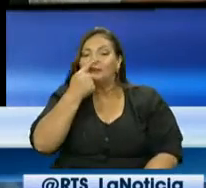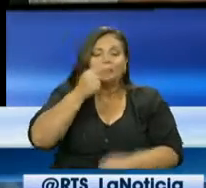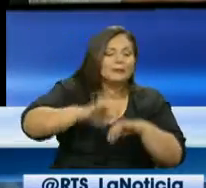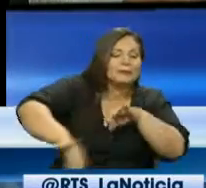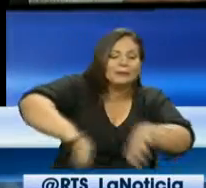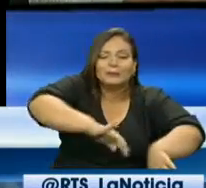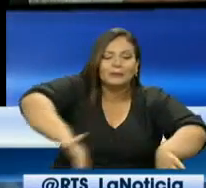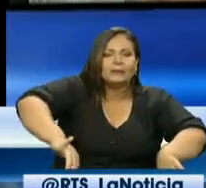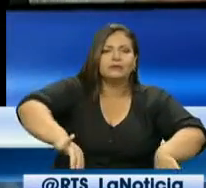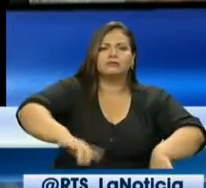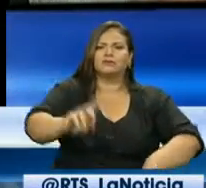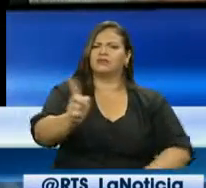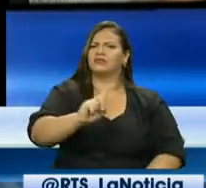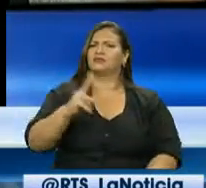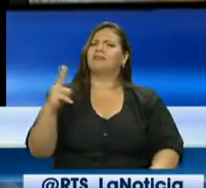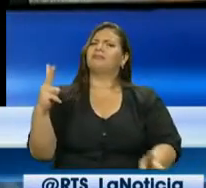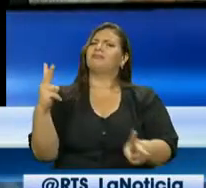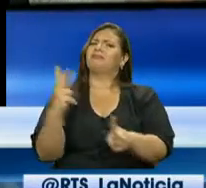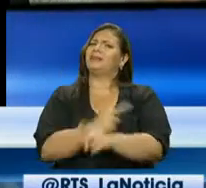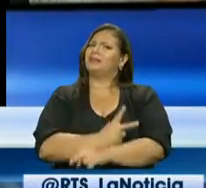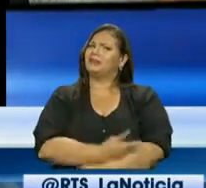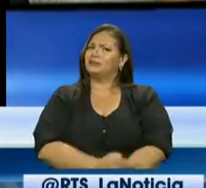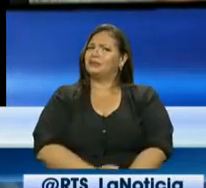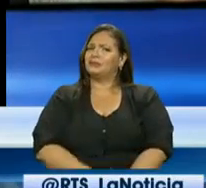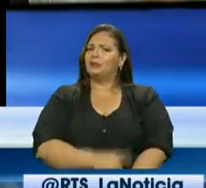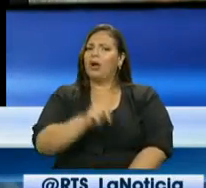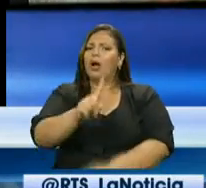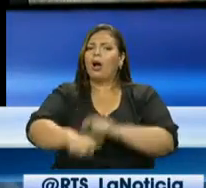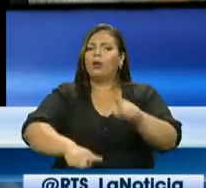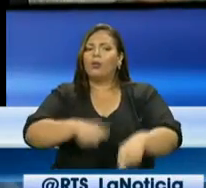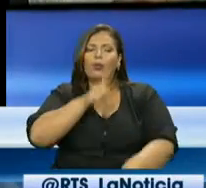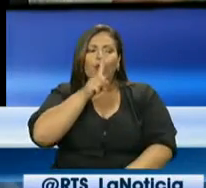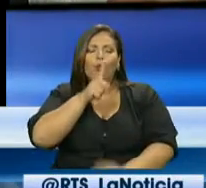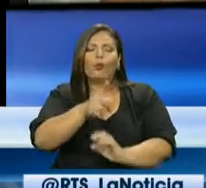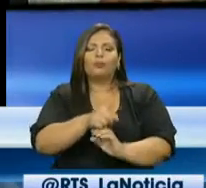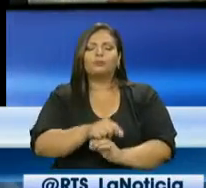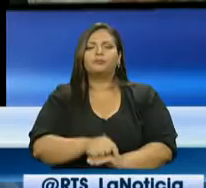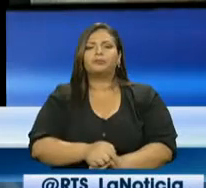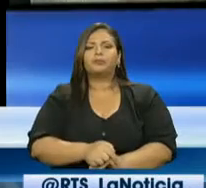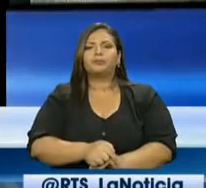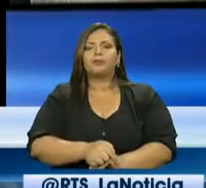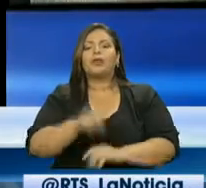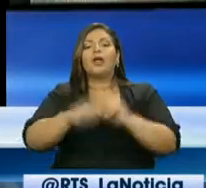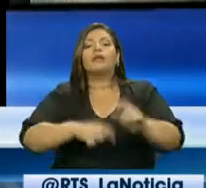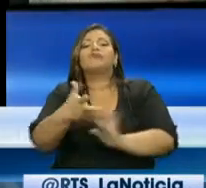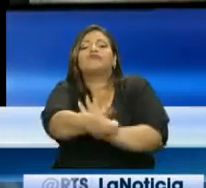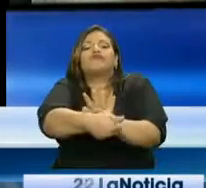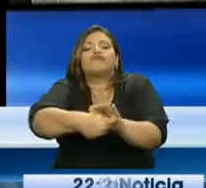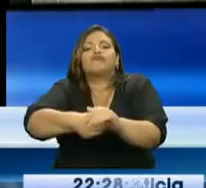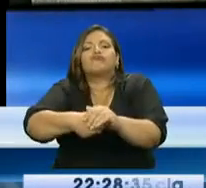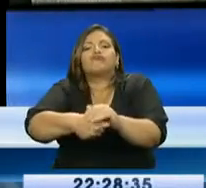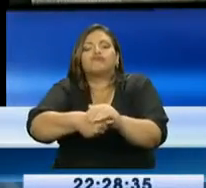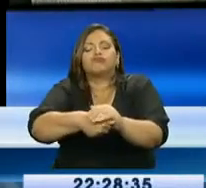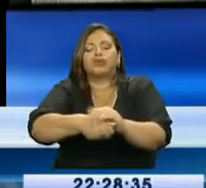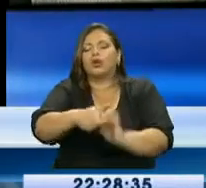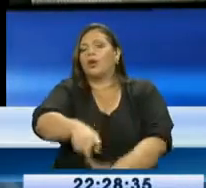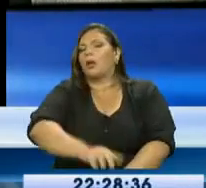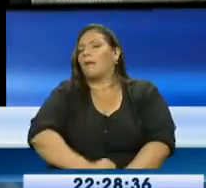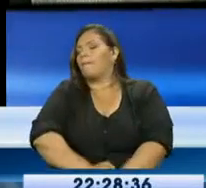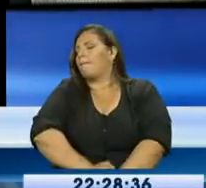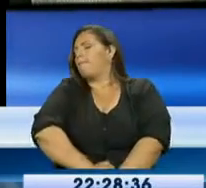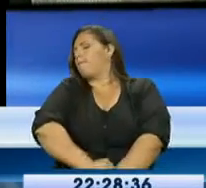a que algún petardo, algún explosivo no ha detonado y detona después